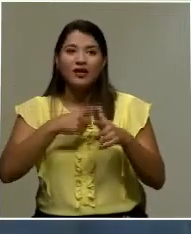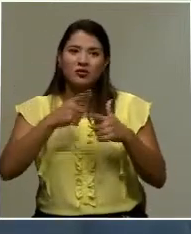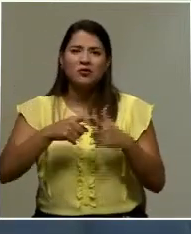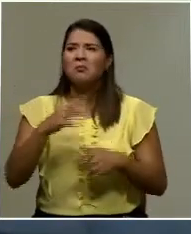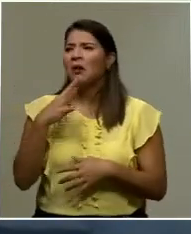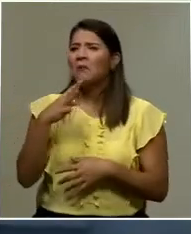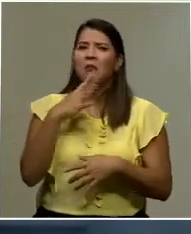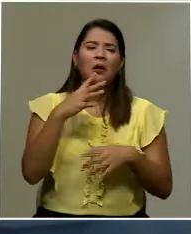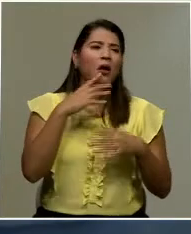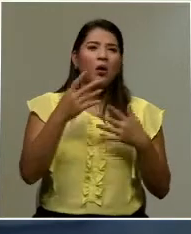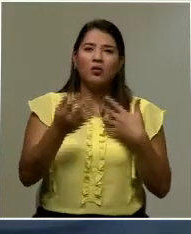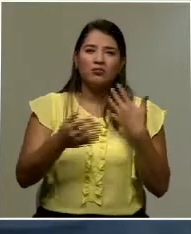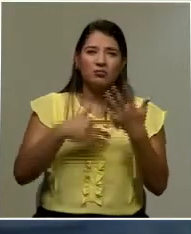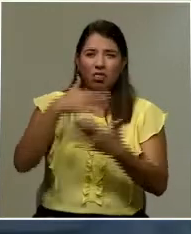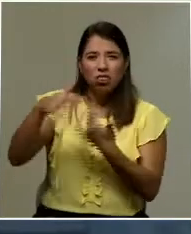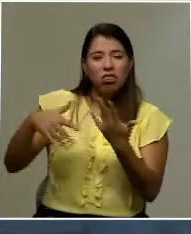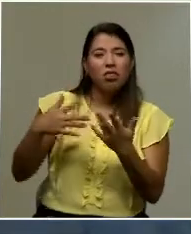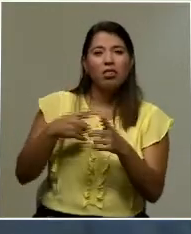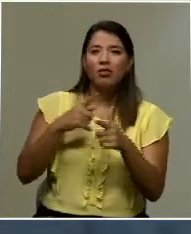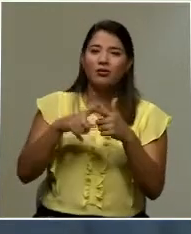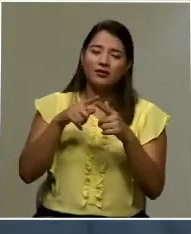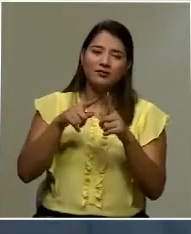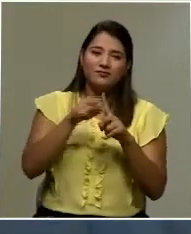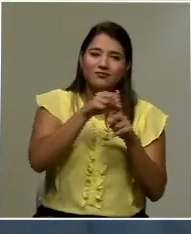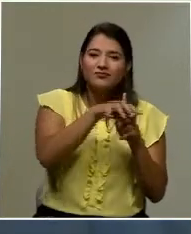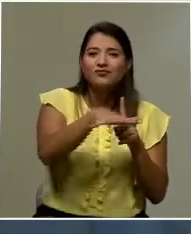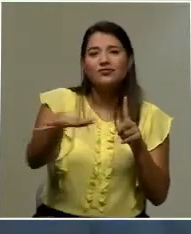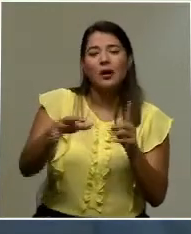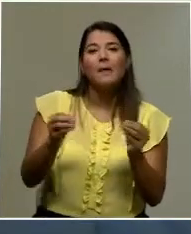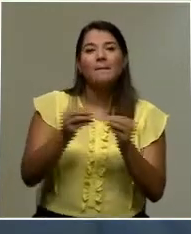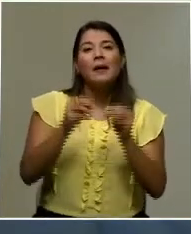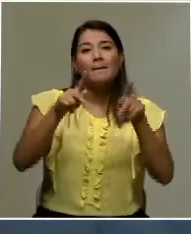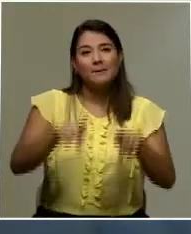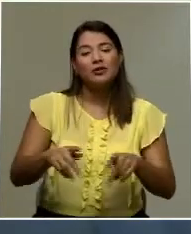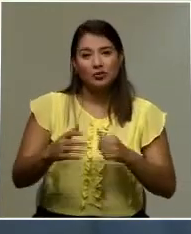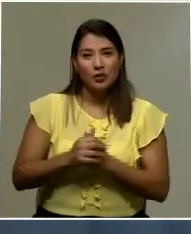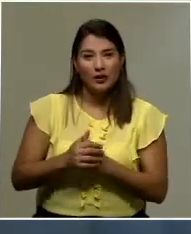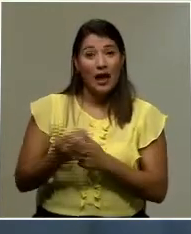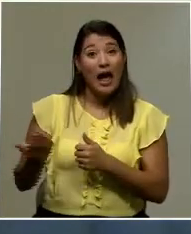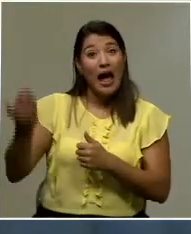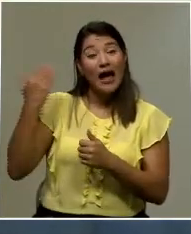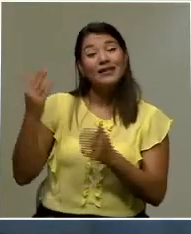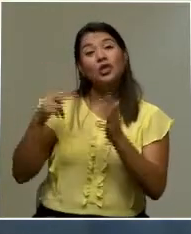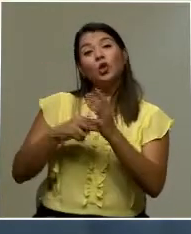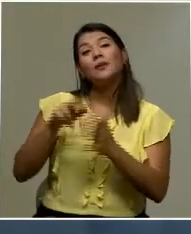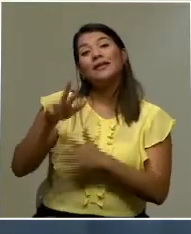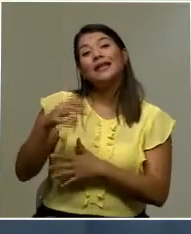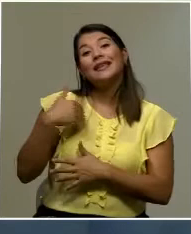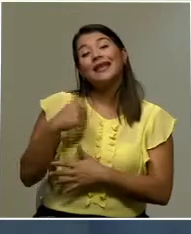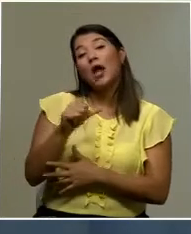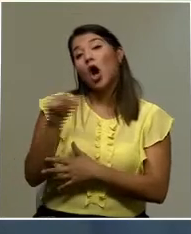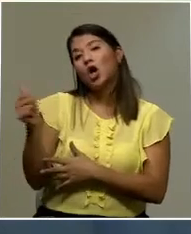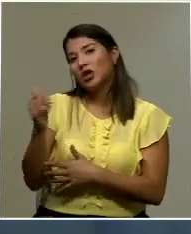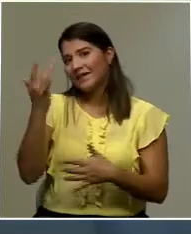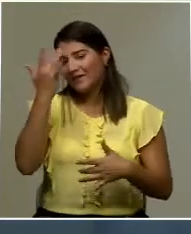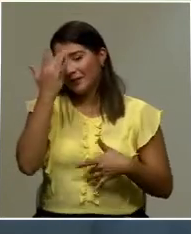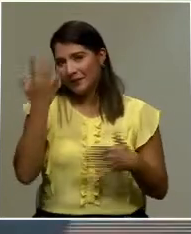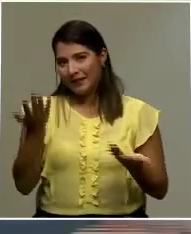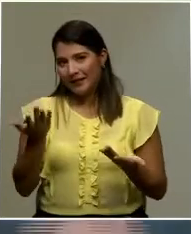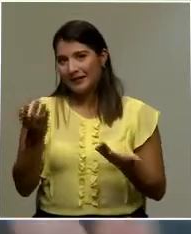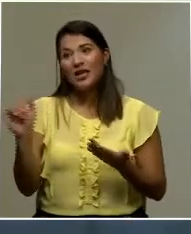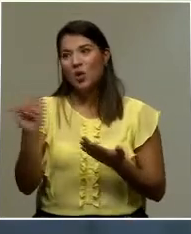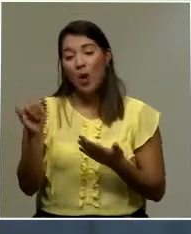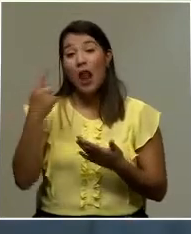2003, pues era un virus al que tampoco teníamos inmunidad y que también se transmitía por el aire. Pero la gente muy contagiosa eran los que